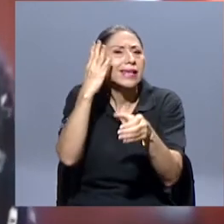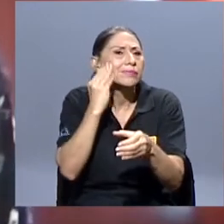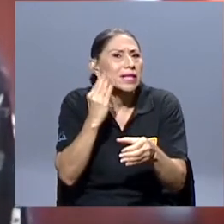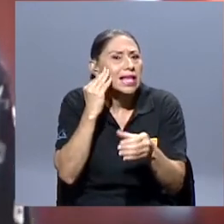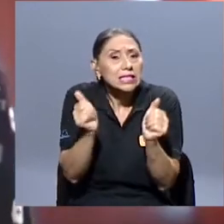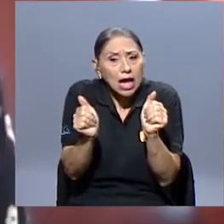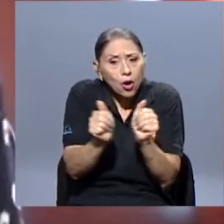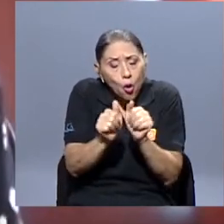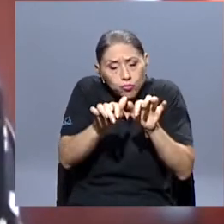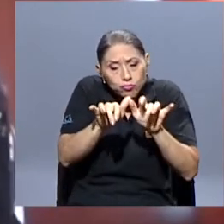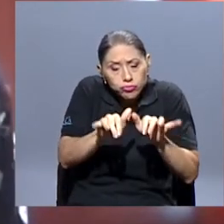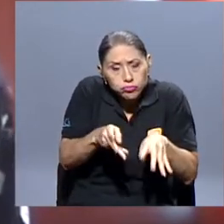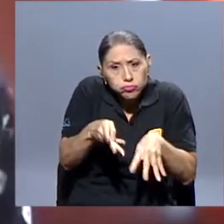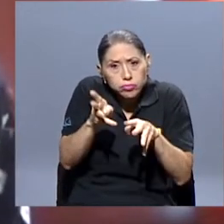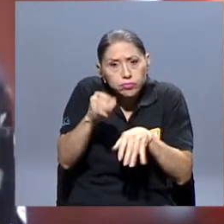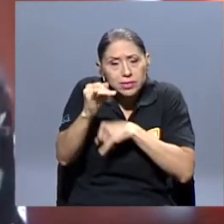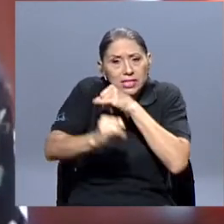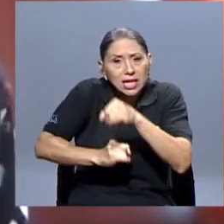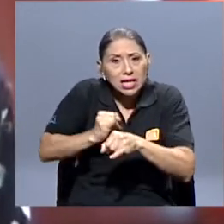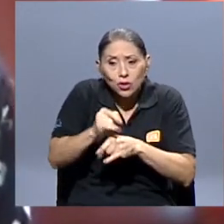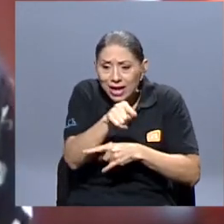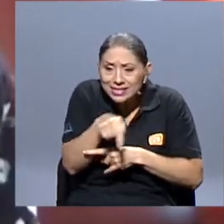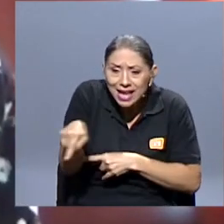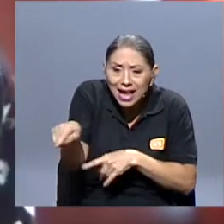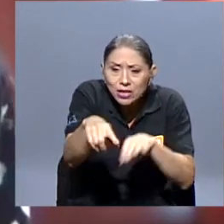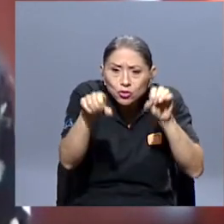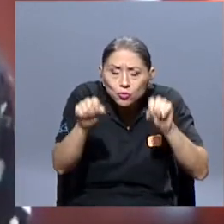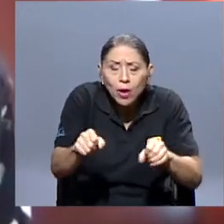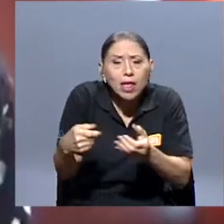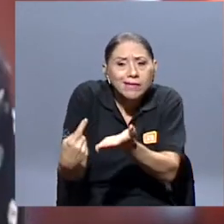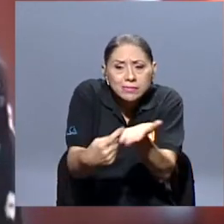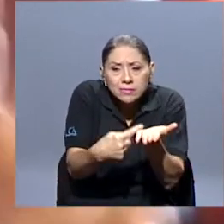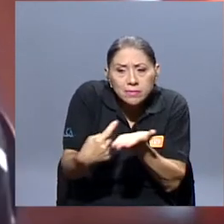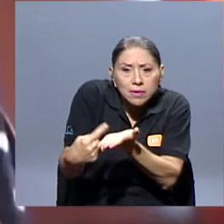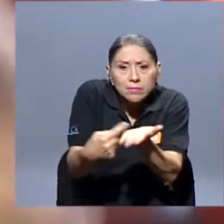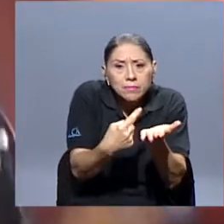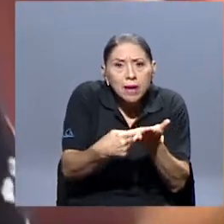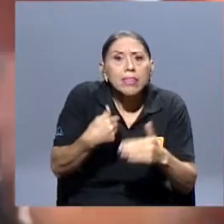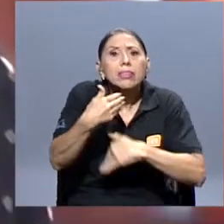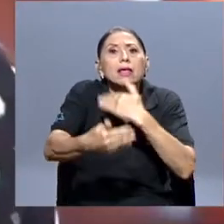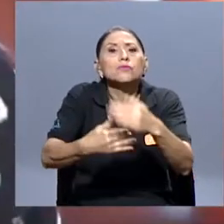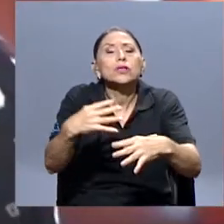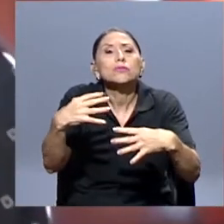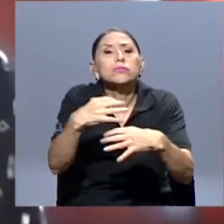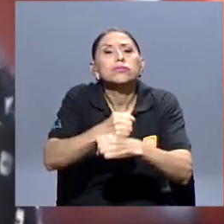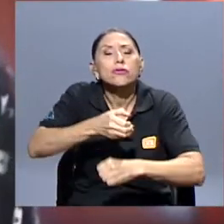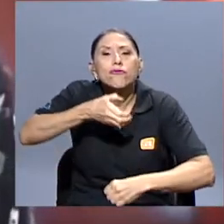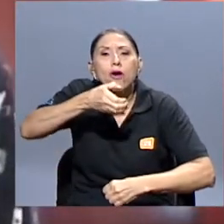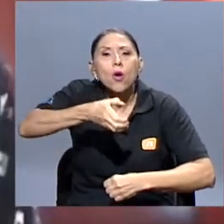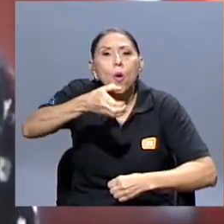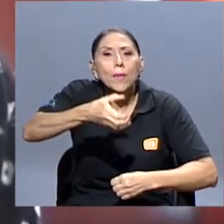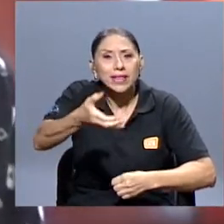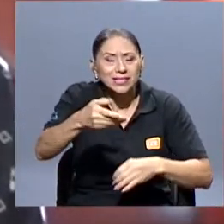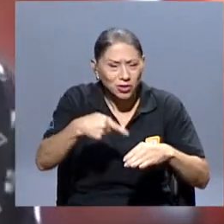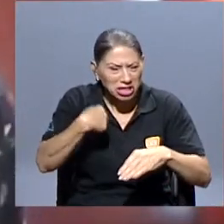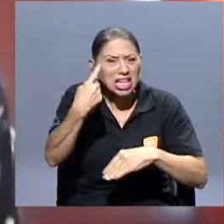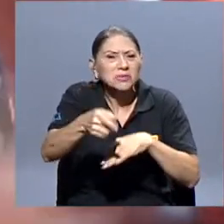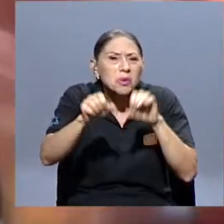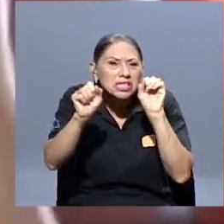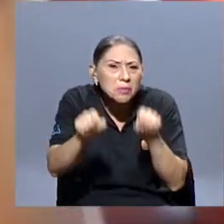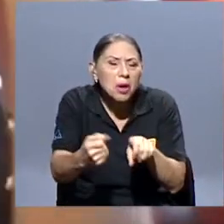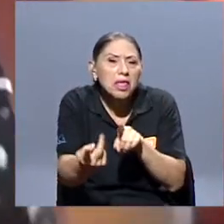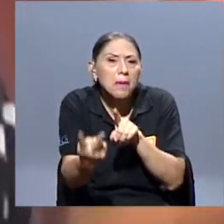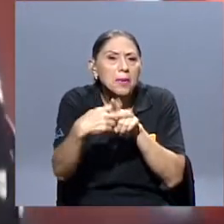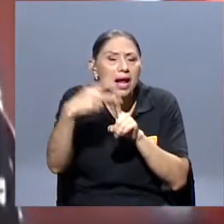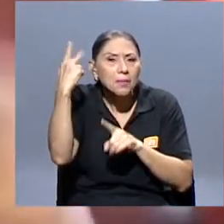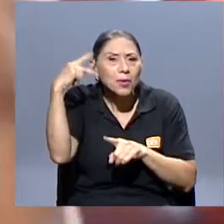internacionales, etcétera, para discutir estos asuntos y poder dar recomendaciones que después se pueden discutir en el plano político. Pero esto